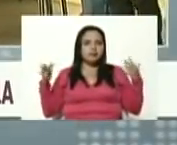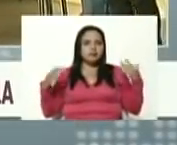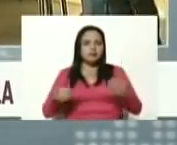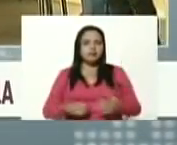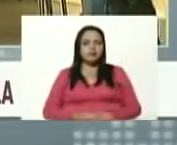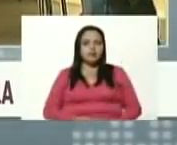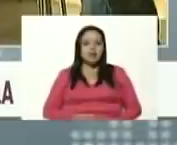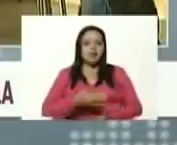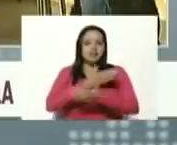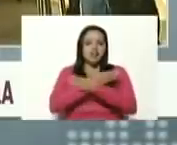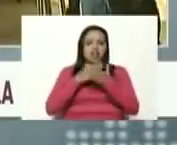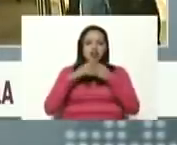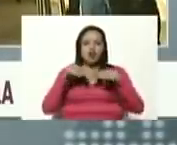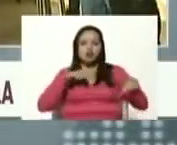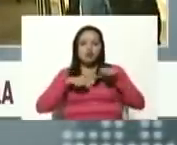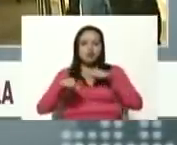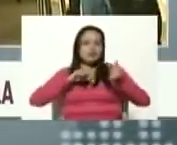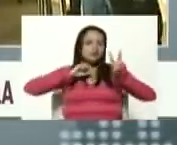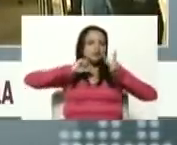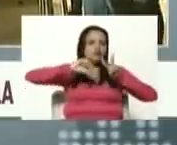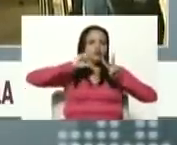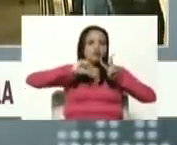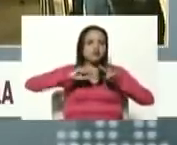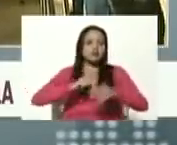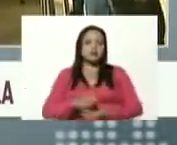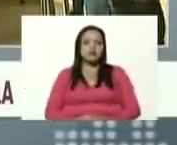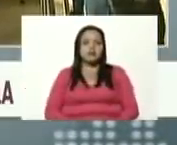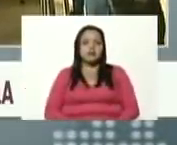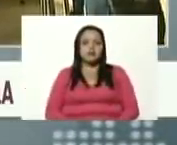Felicidades a todo el movimiento Somos Venezuela.